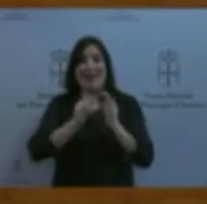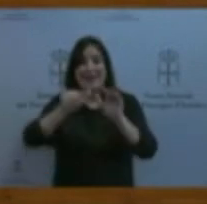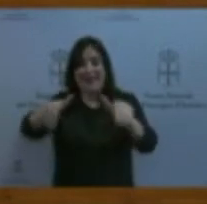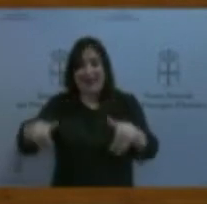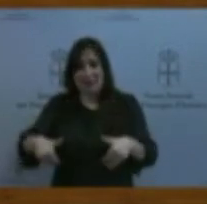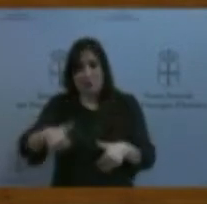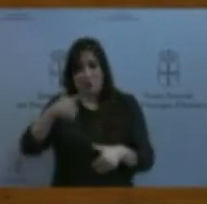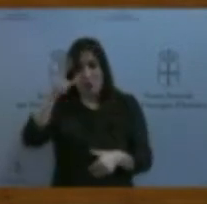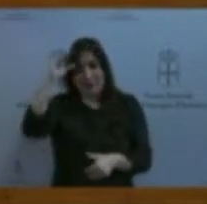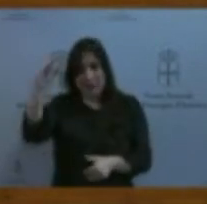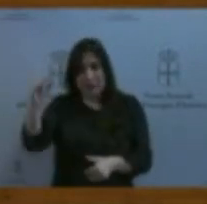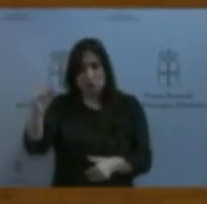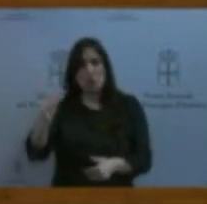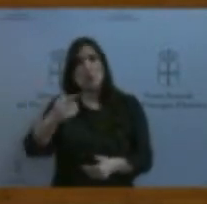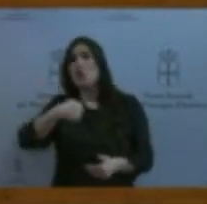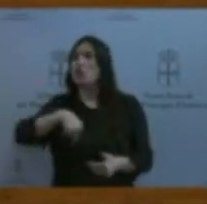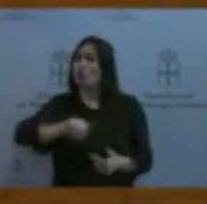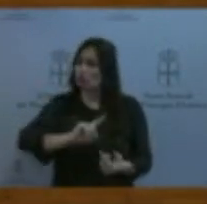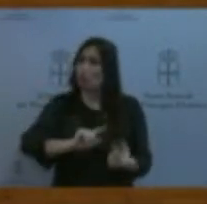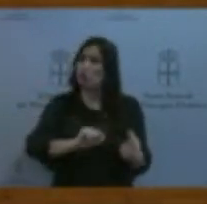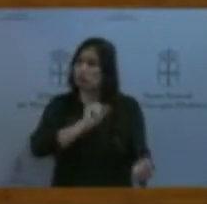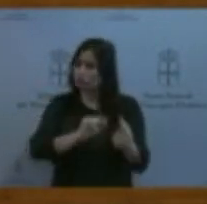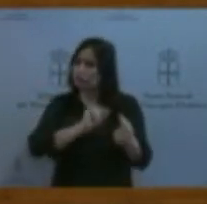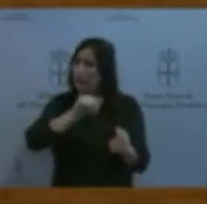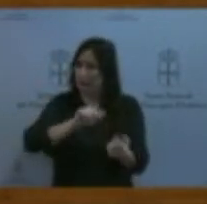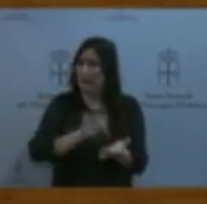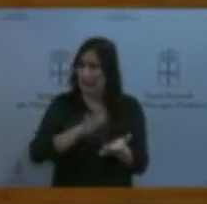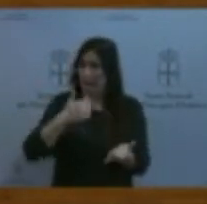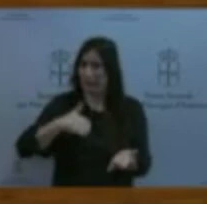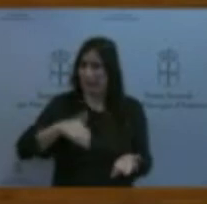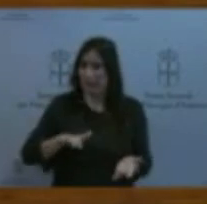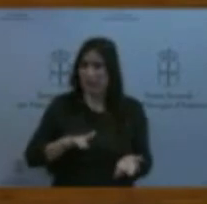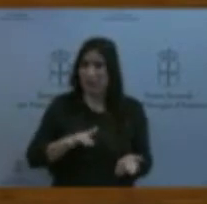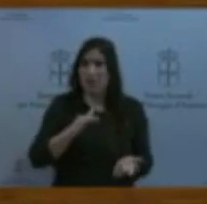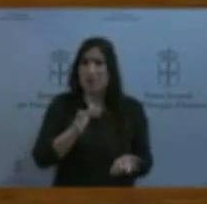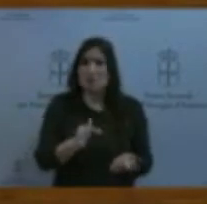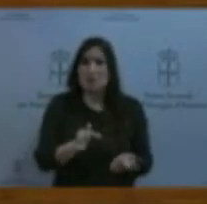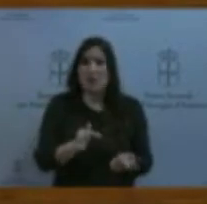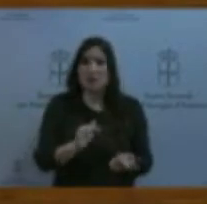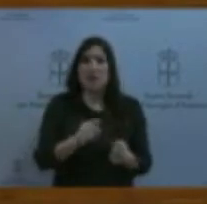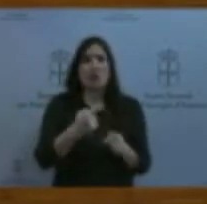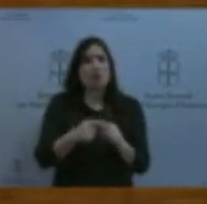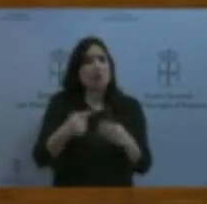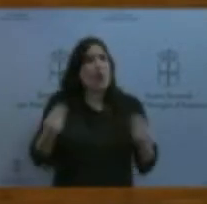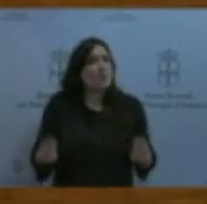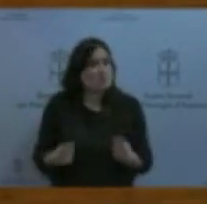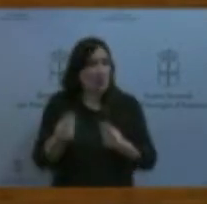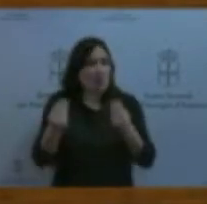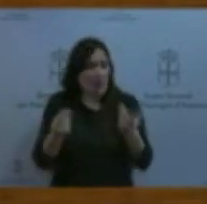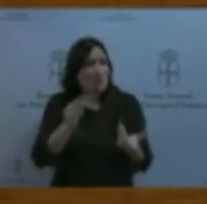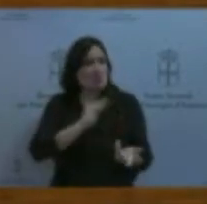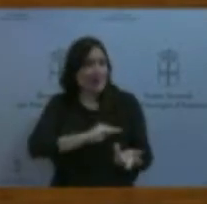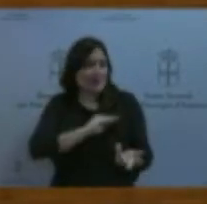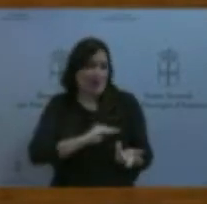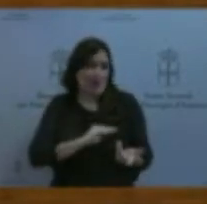debatirlo en esta Cámara. Hemos hecho mejoras significativas en las condiciones temporales y económicas en esos